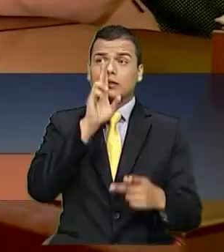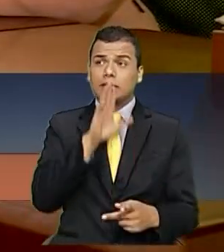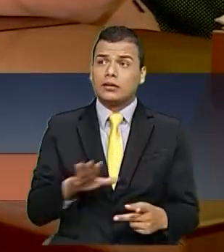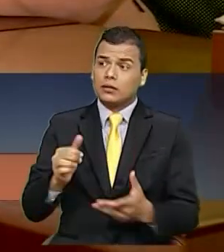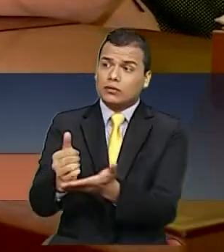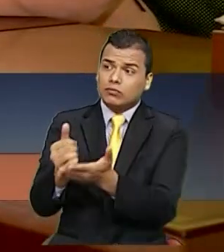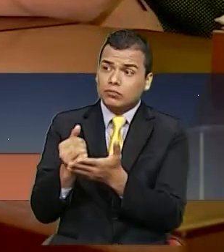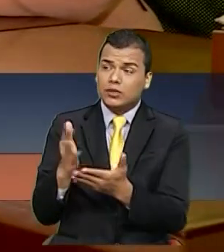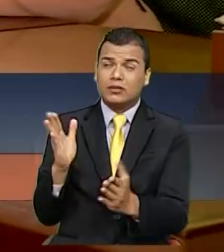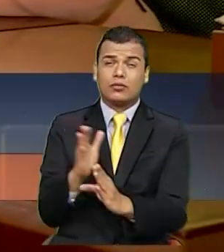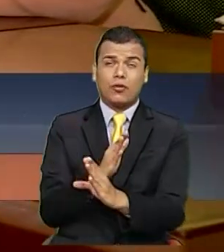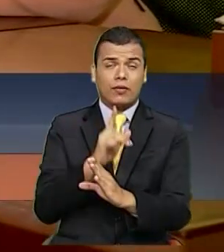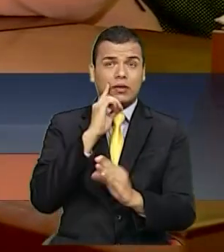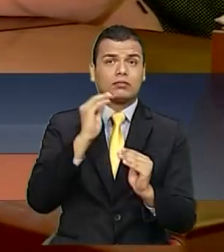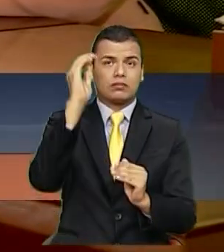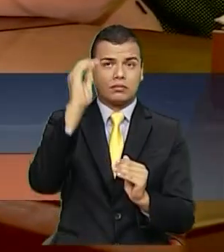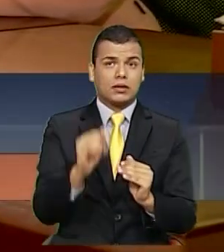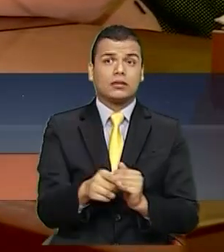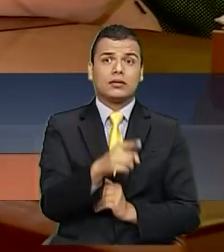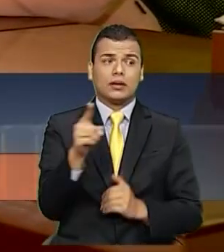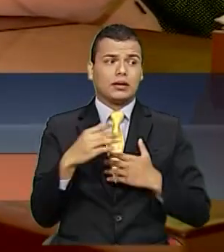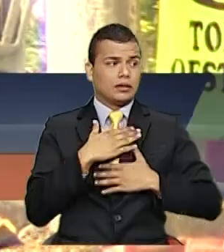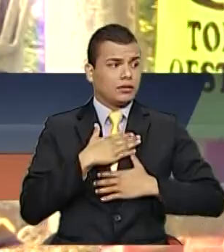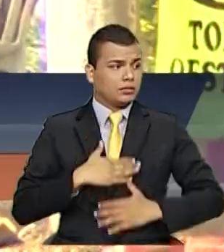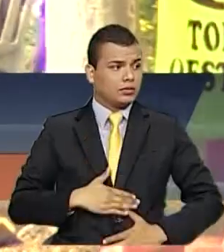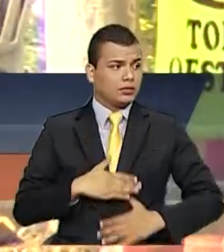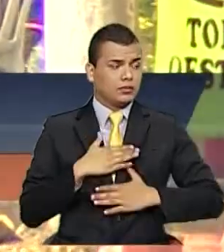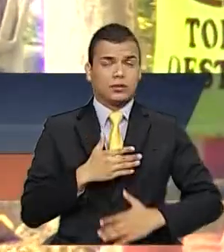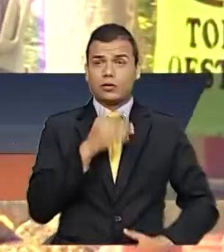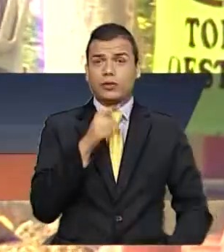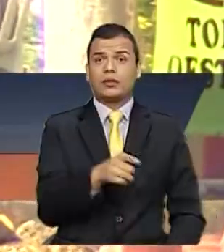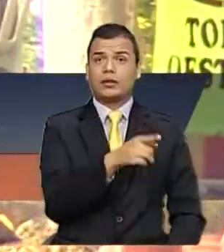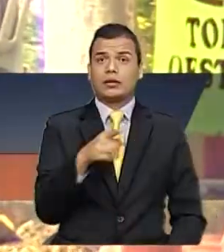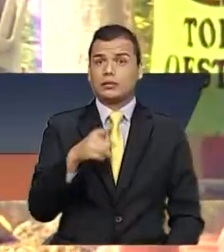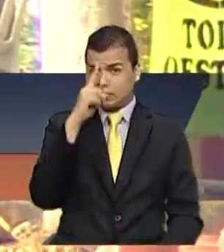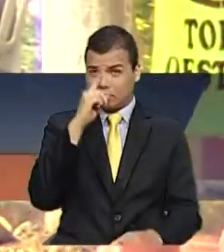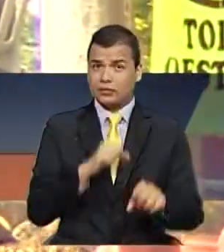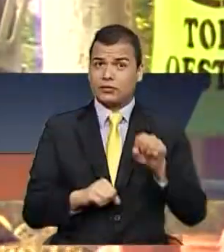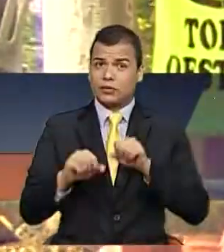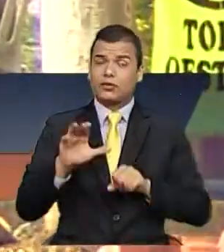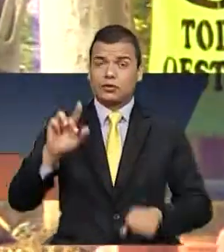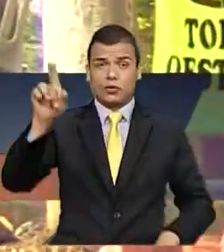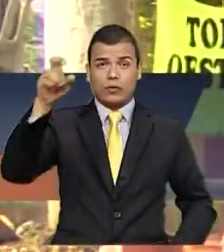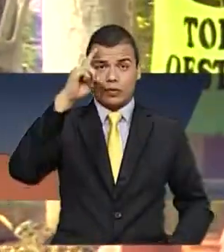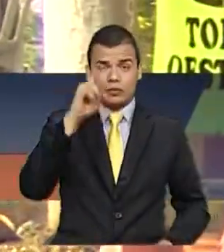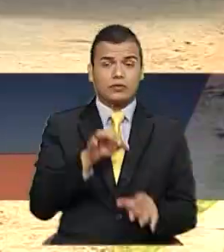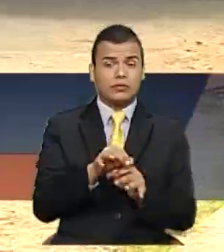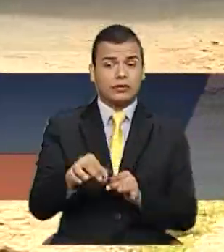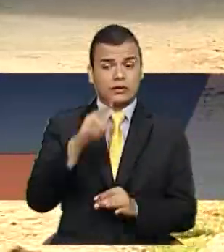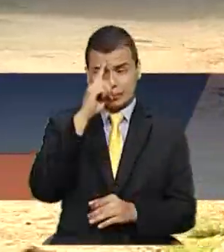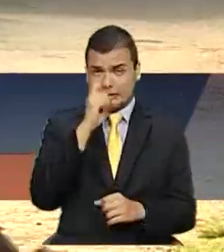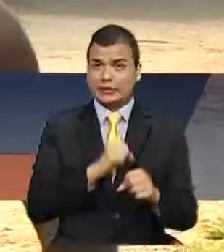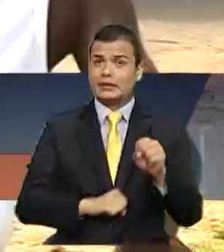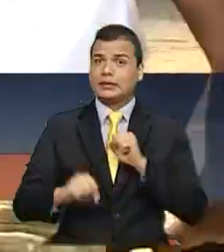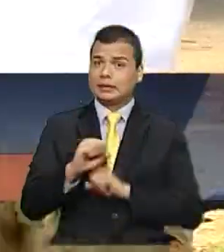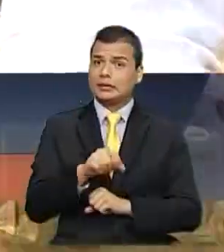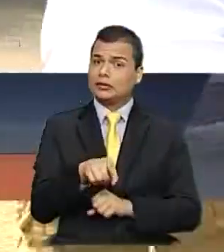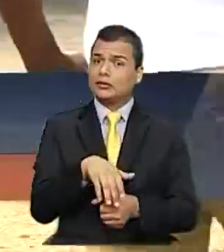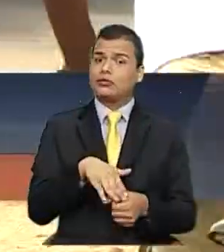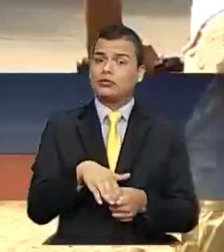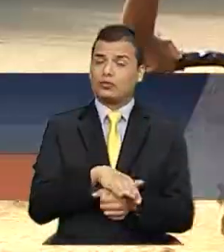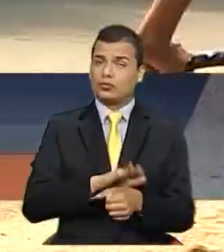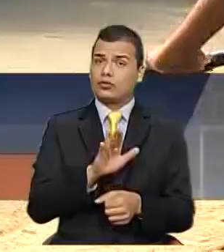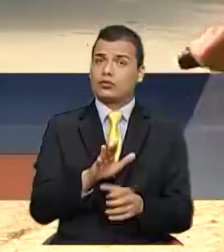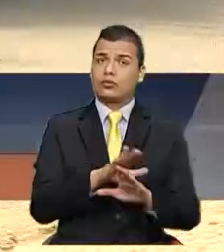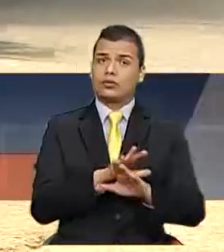viene empañando la tranquilidad que históricamente ha caracterizado a Villarrica. El gobierno municipal se declara en alerta por esta situación, por